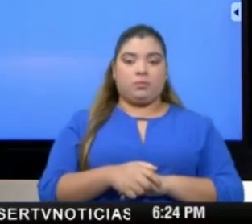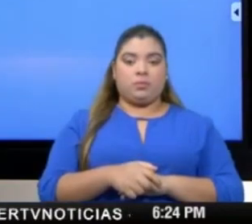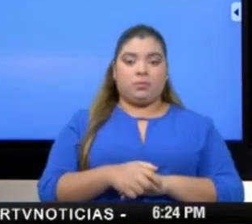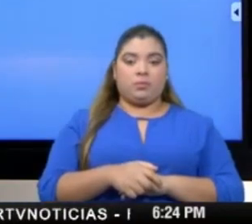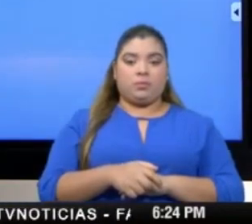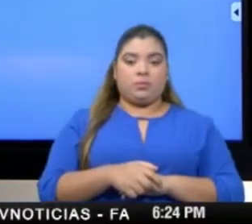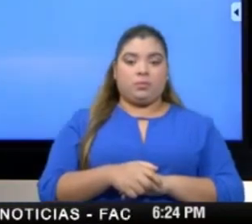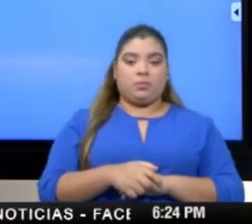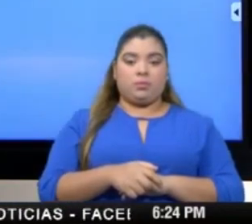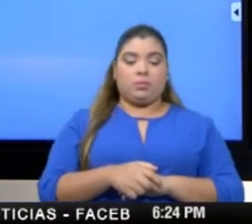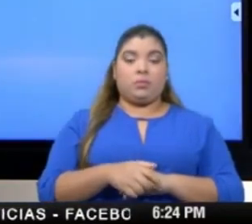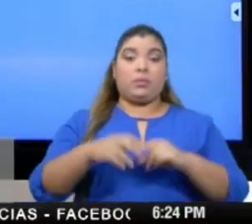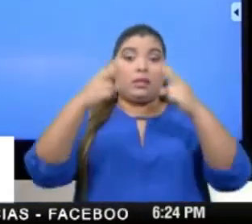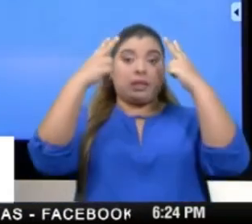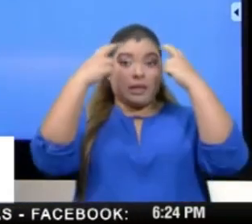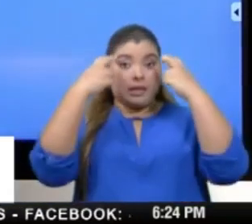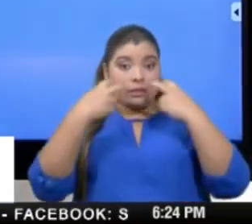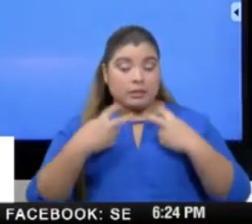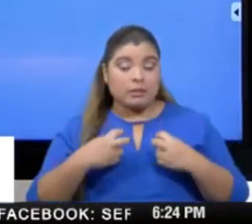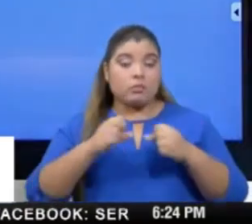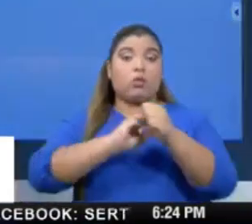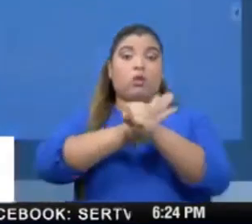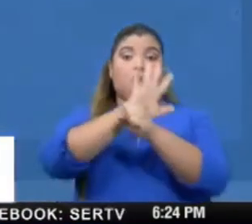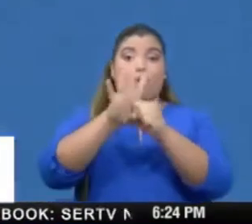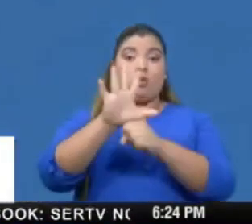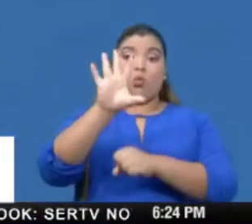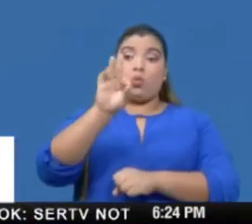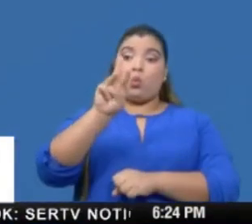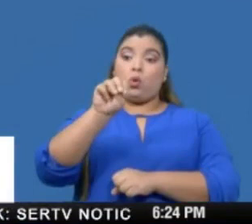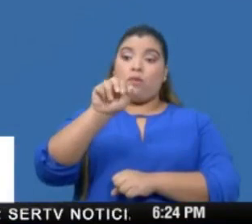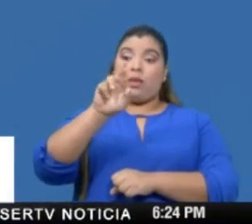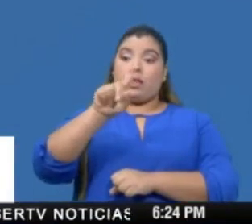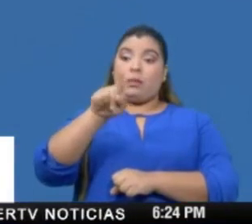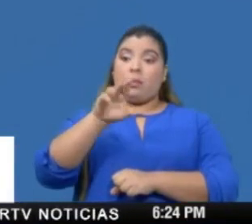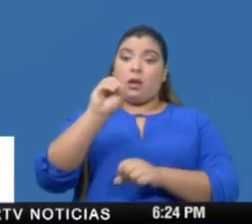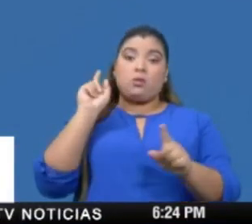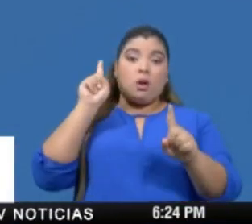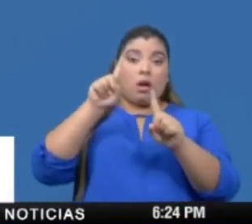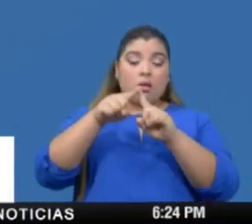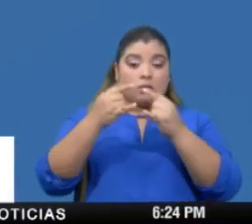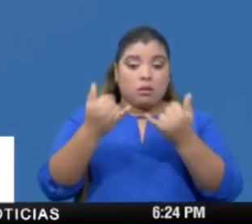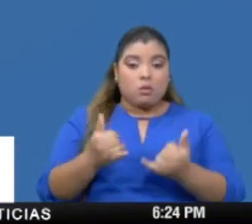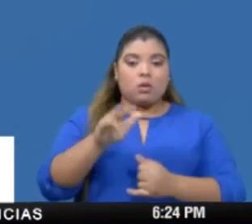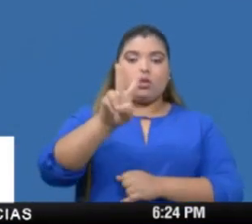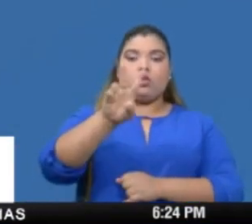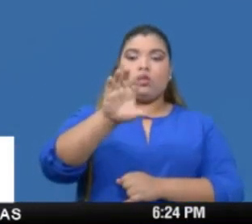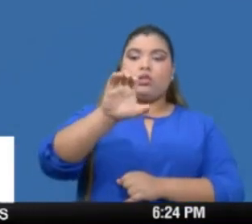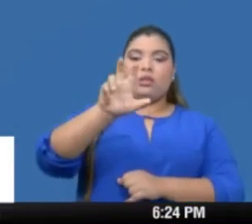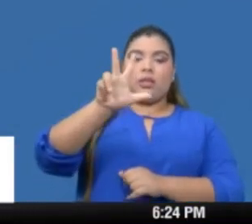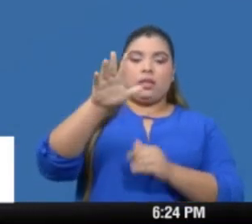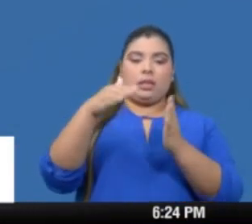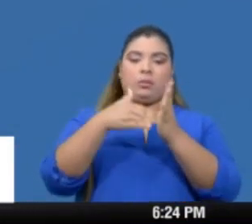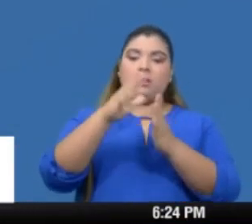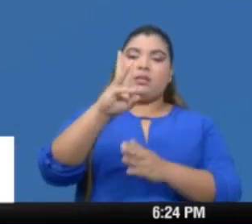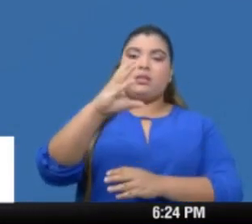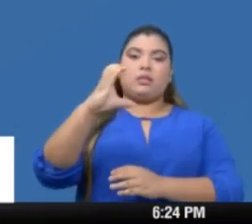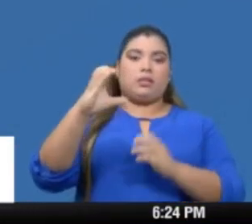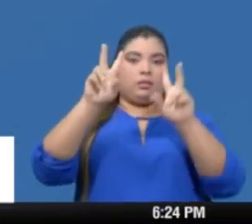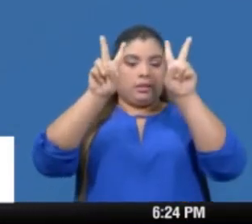Respecto a la cantidad de pruebas realizadas desde el 9 de marzo hasta la fecha, tenemos un global de 203.600 pruebas